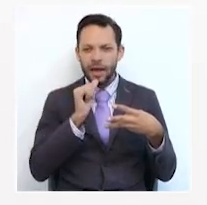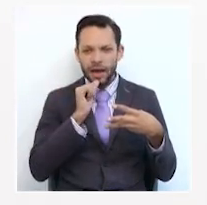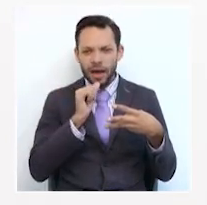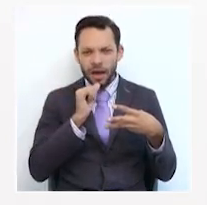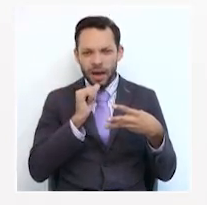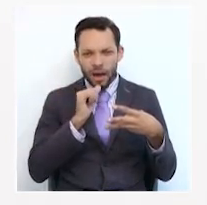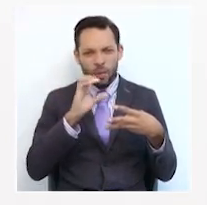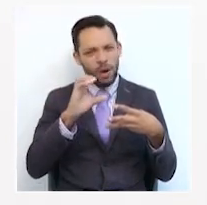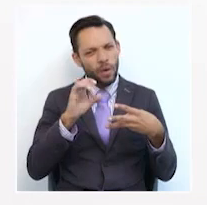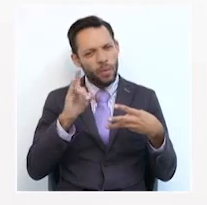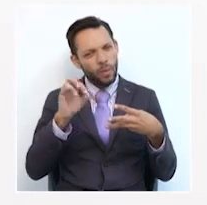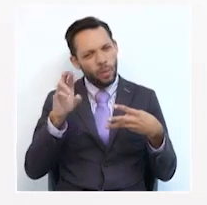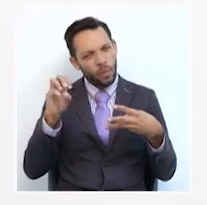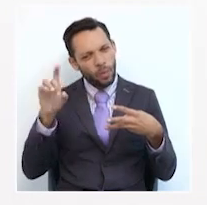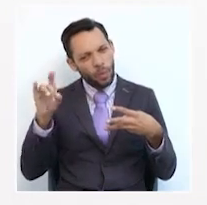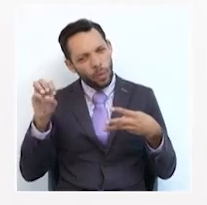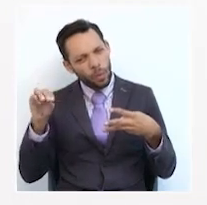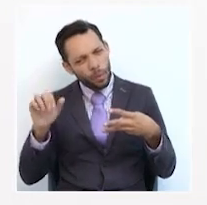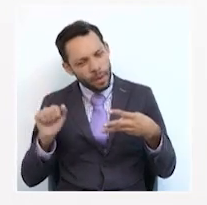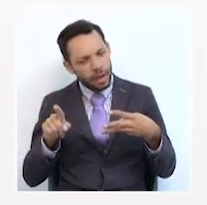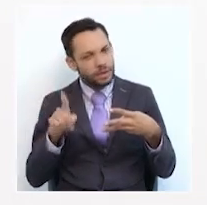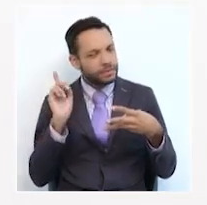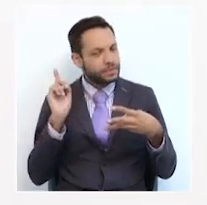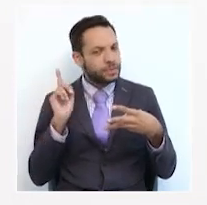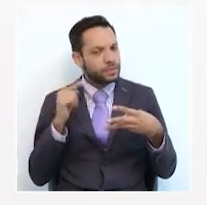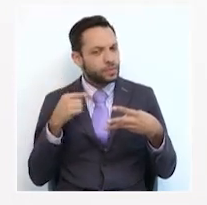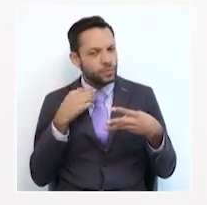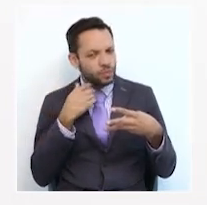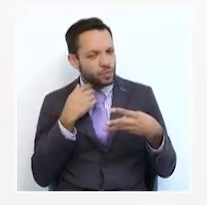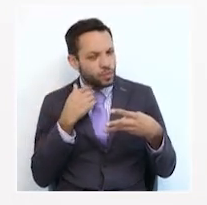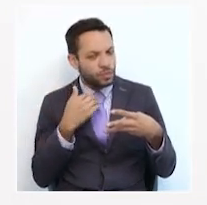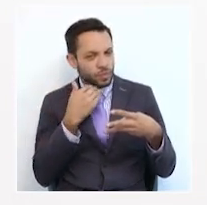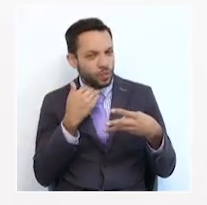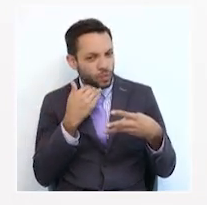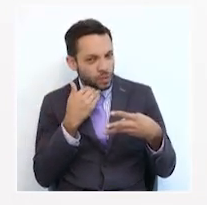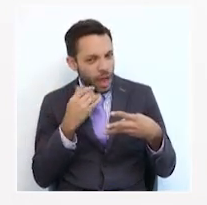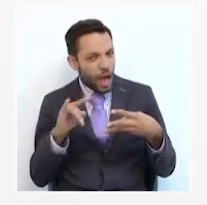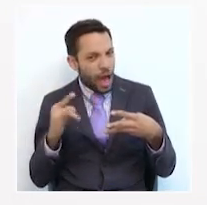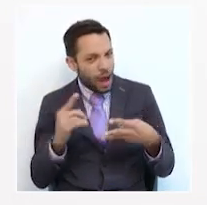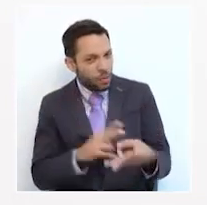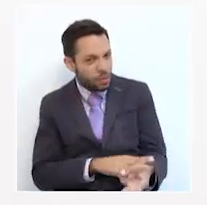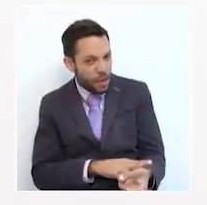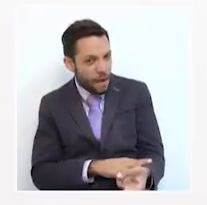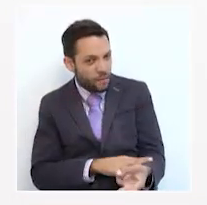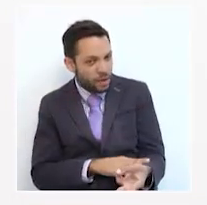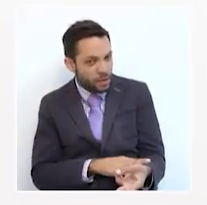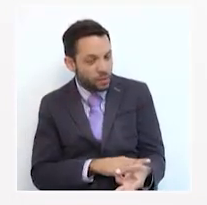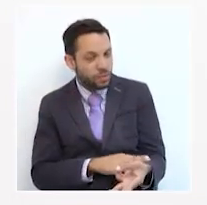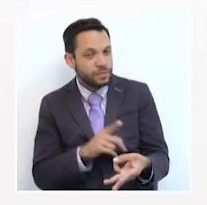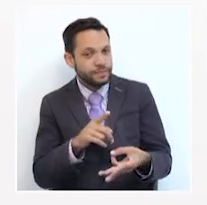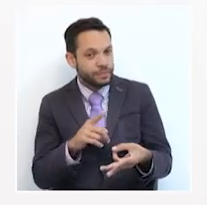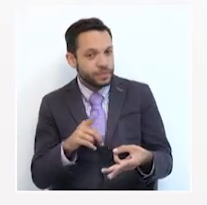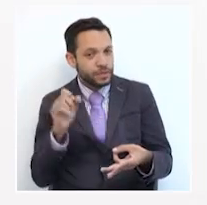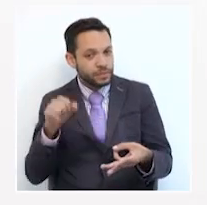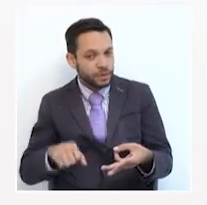cúrcuma y no puedo correr todos los días